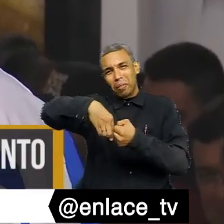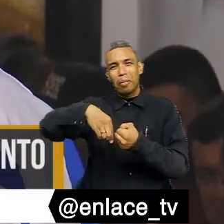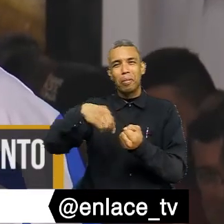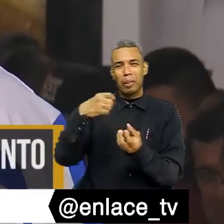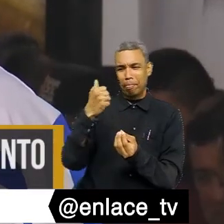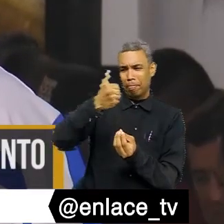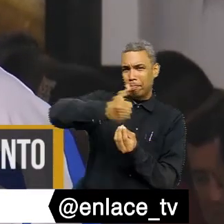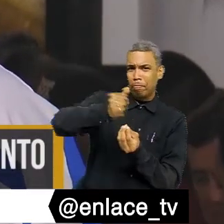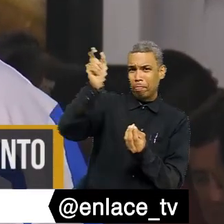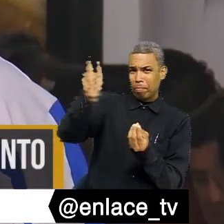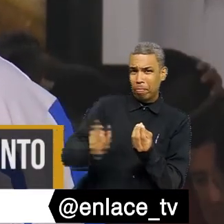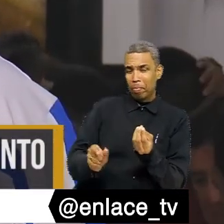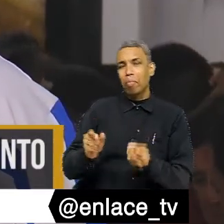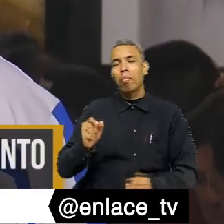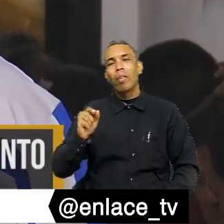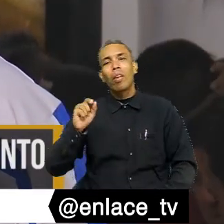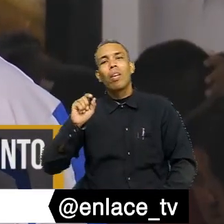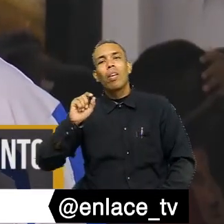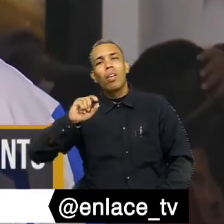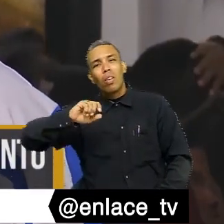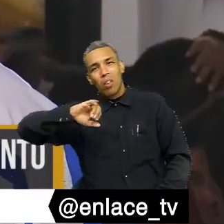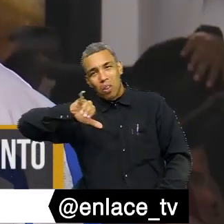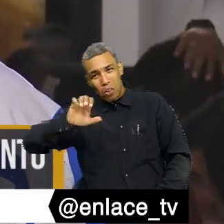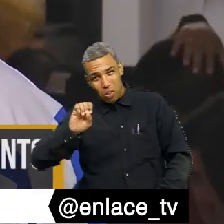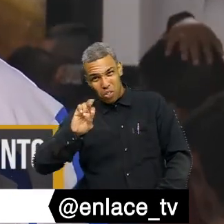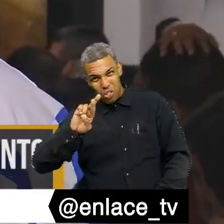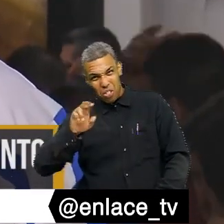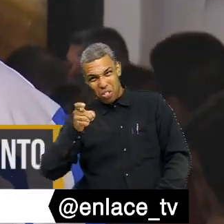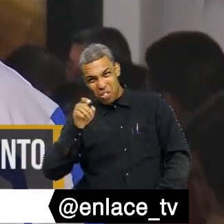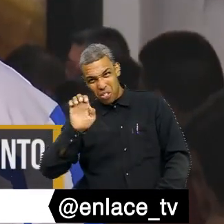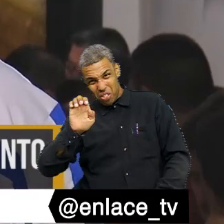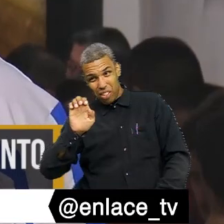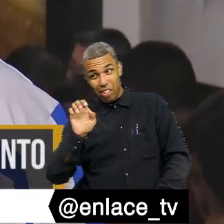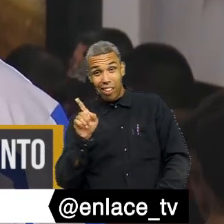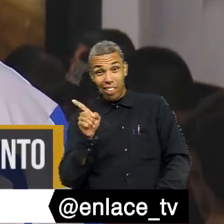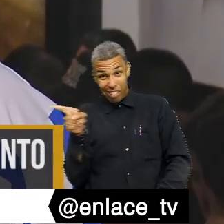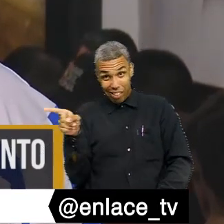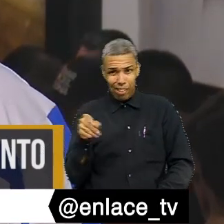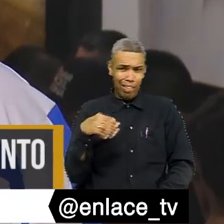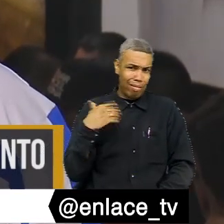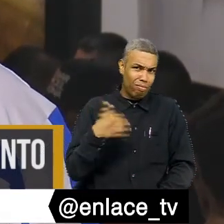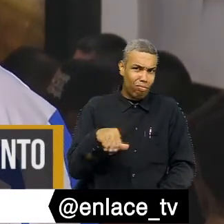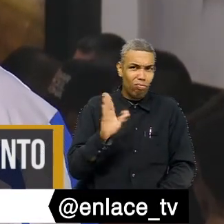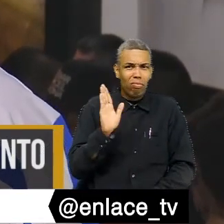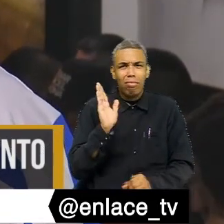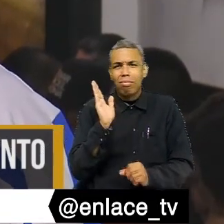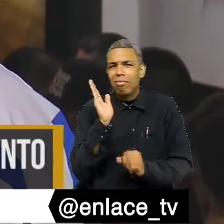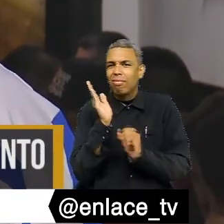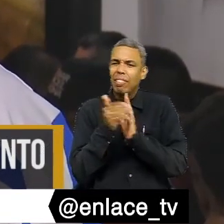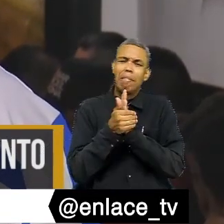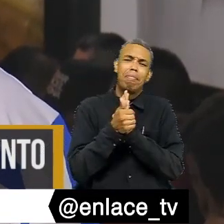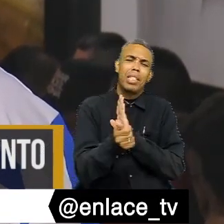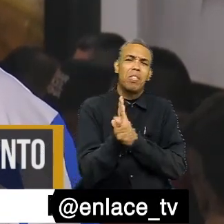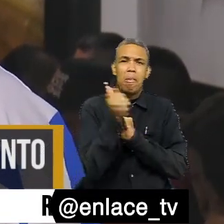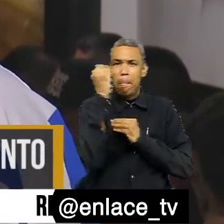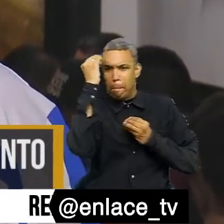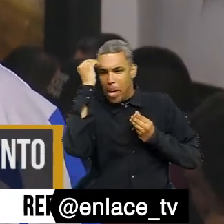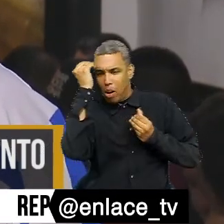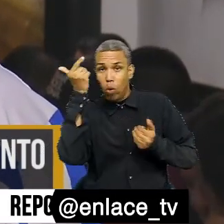humano extraordinario, un técnico que escucha, que aparte de su